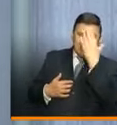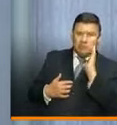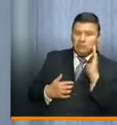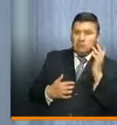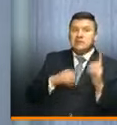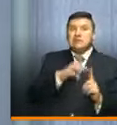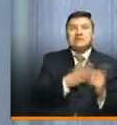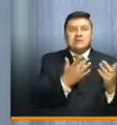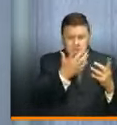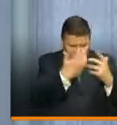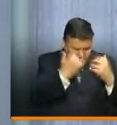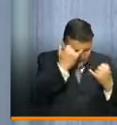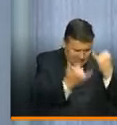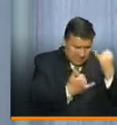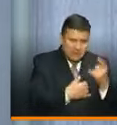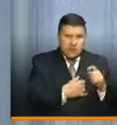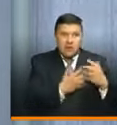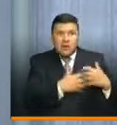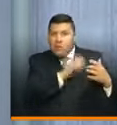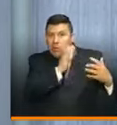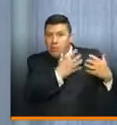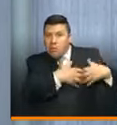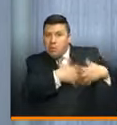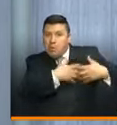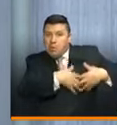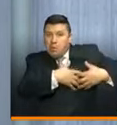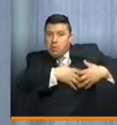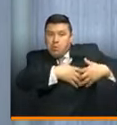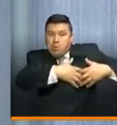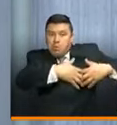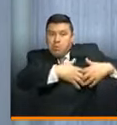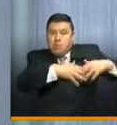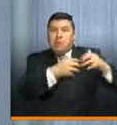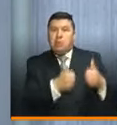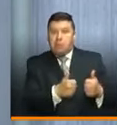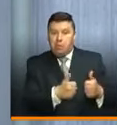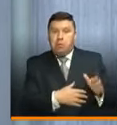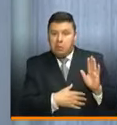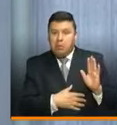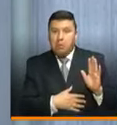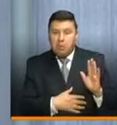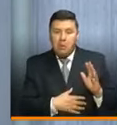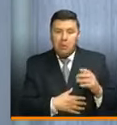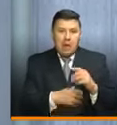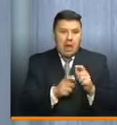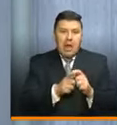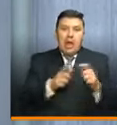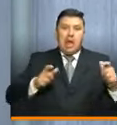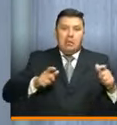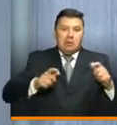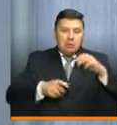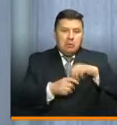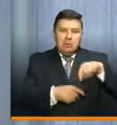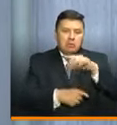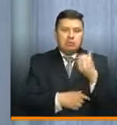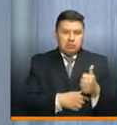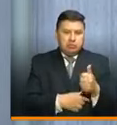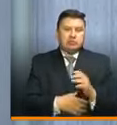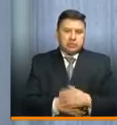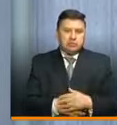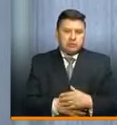en una etapa de, digamos, de preproducción, en lo cual tenemos obviamente muy amplias expectativas